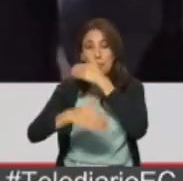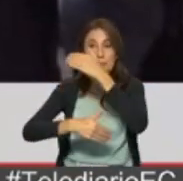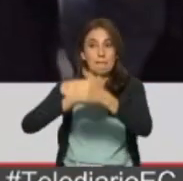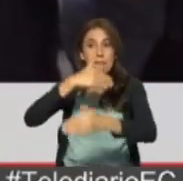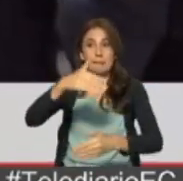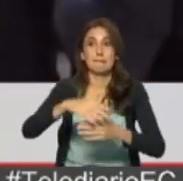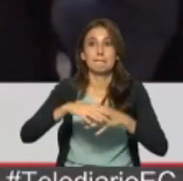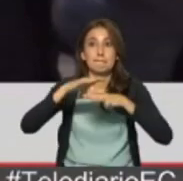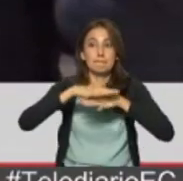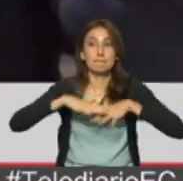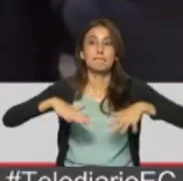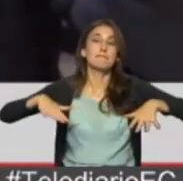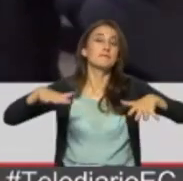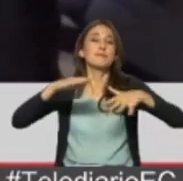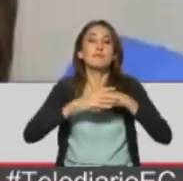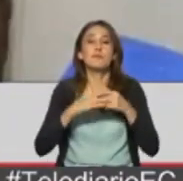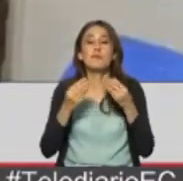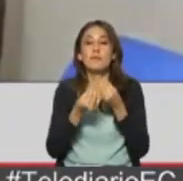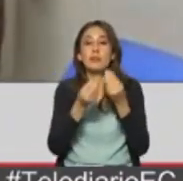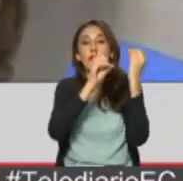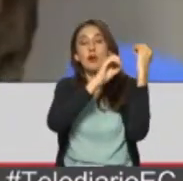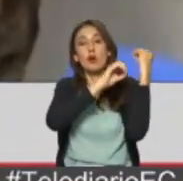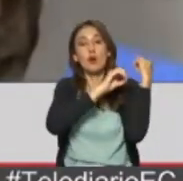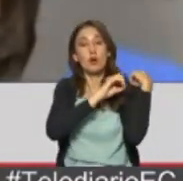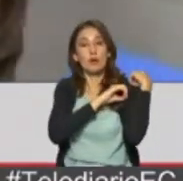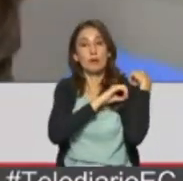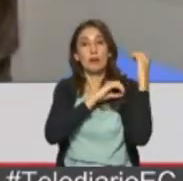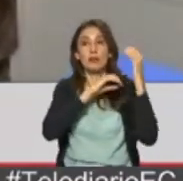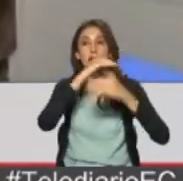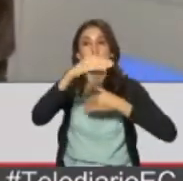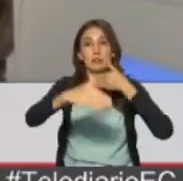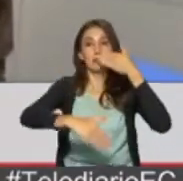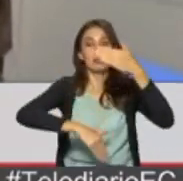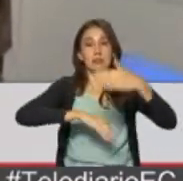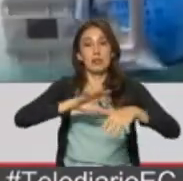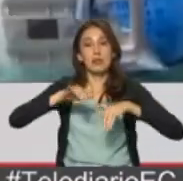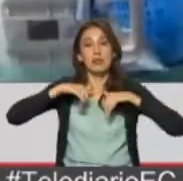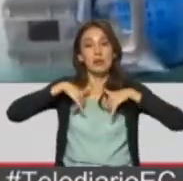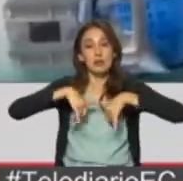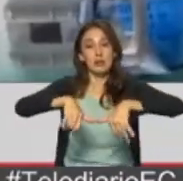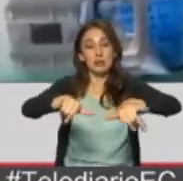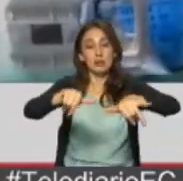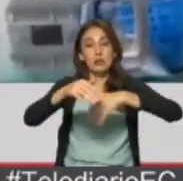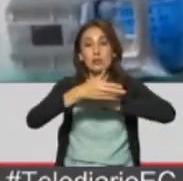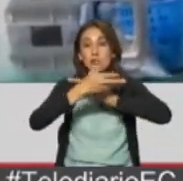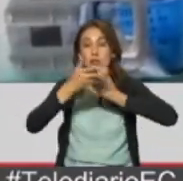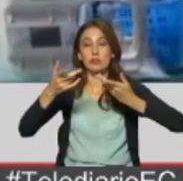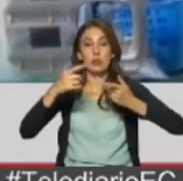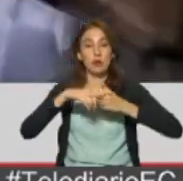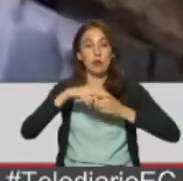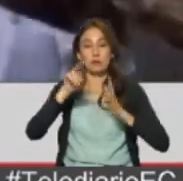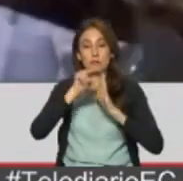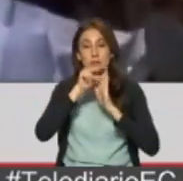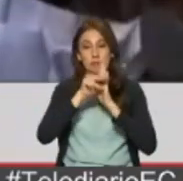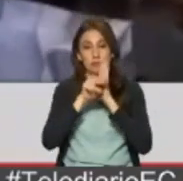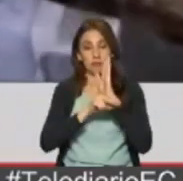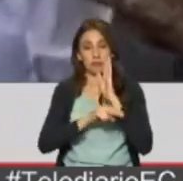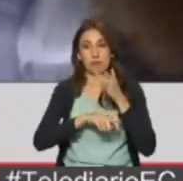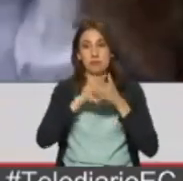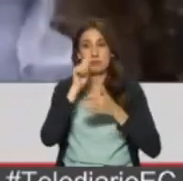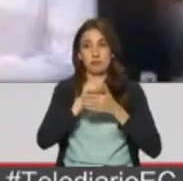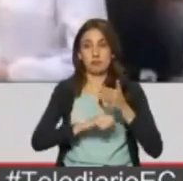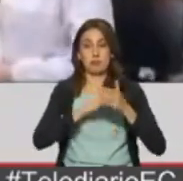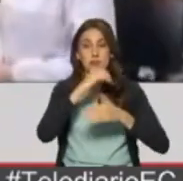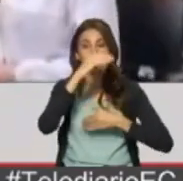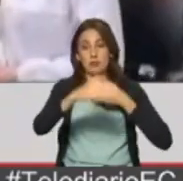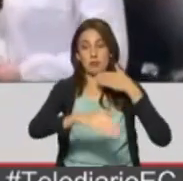control de cuarentena voluntaria, obligatoria en el caso de Wuhan, es consistente con los protocolos internacionales establecidos para este